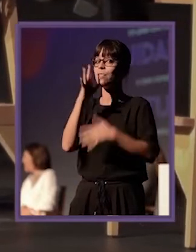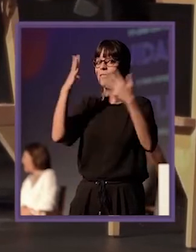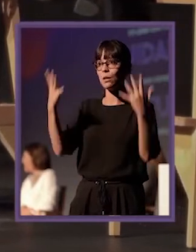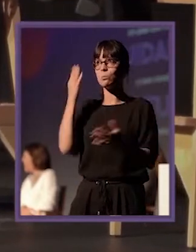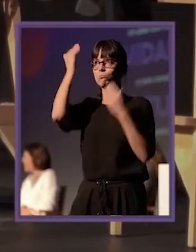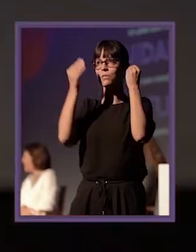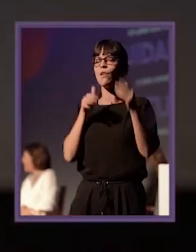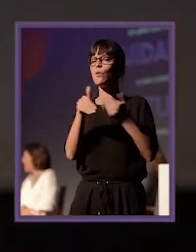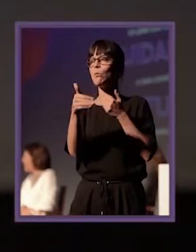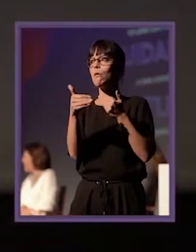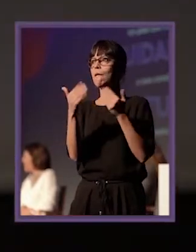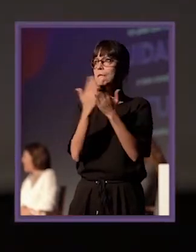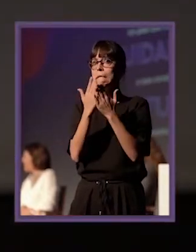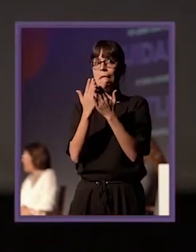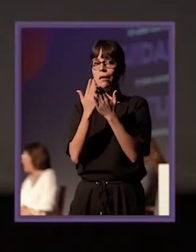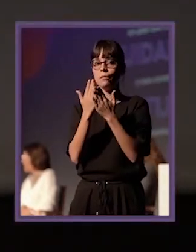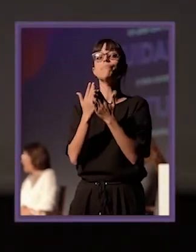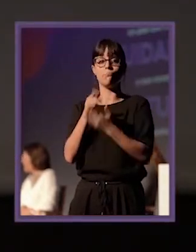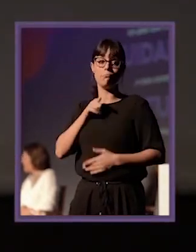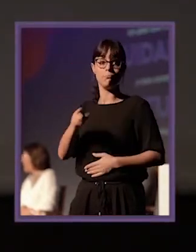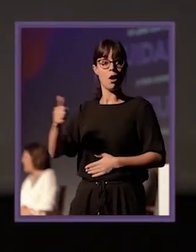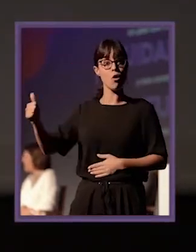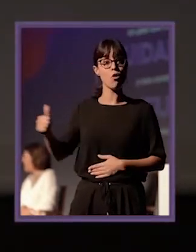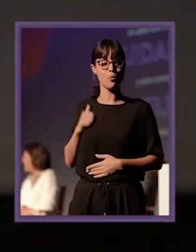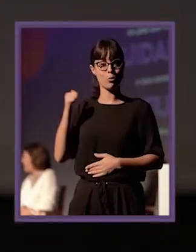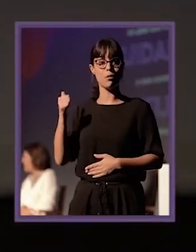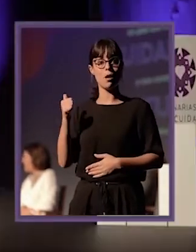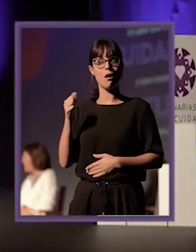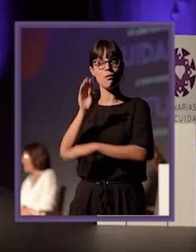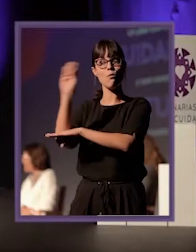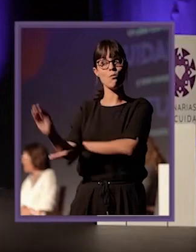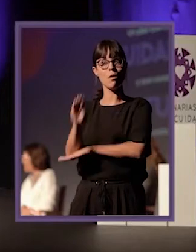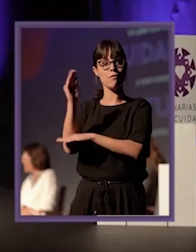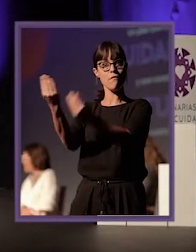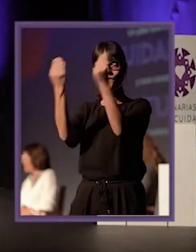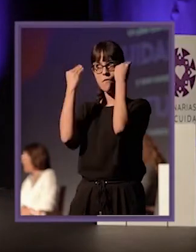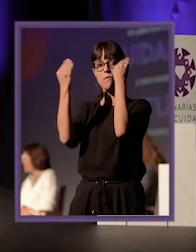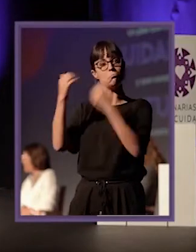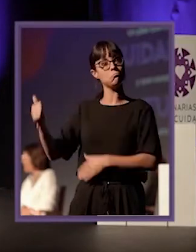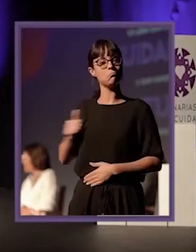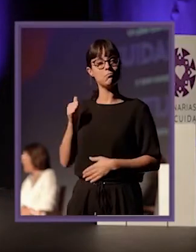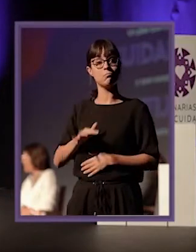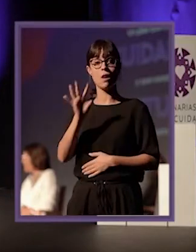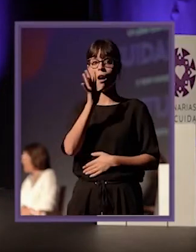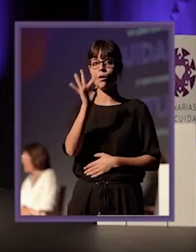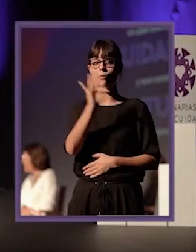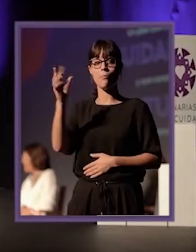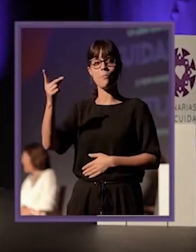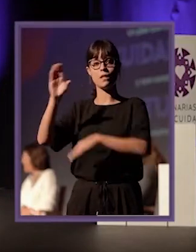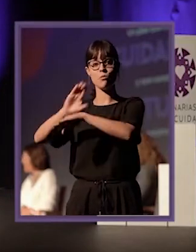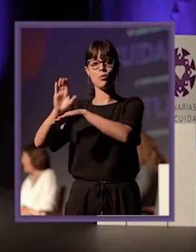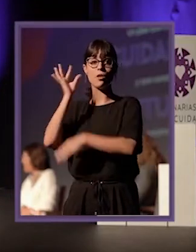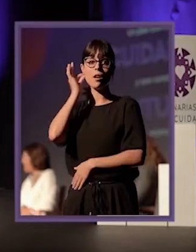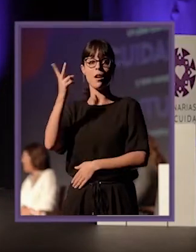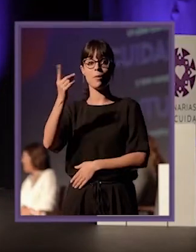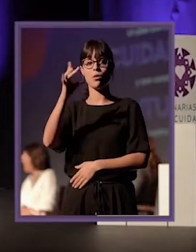oportunidad laboral es formarse para los cuidados. Vamos a escuchar a Silvia Jaén, viceconsejera. Si le parece, también le voy a